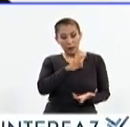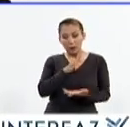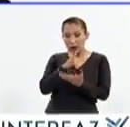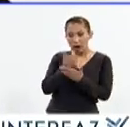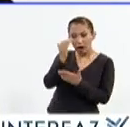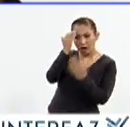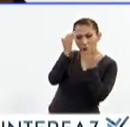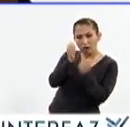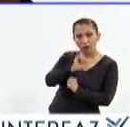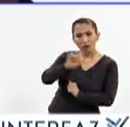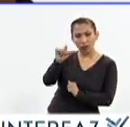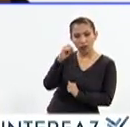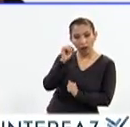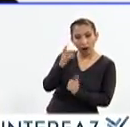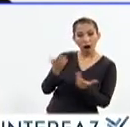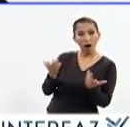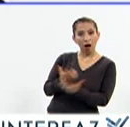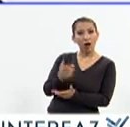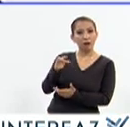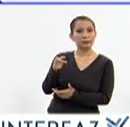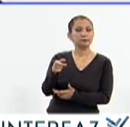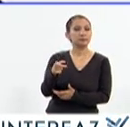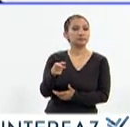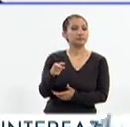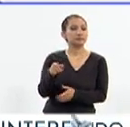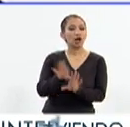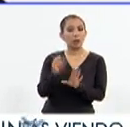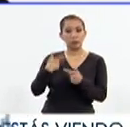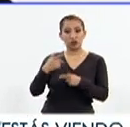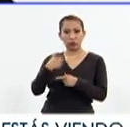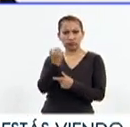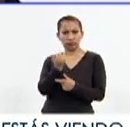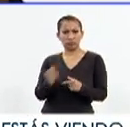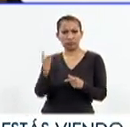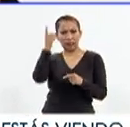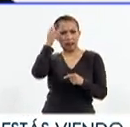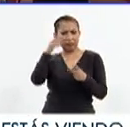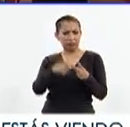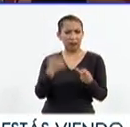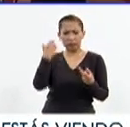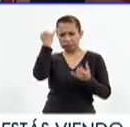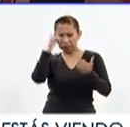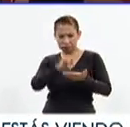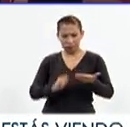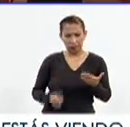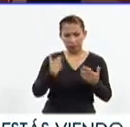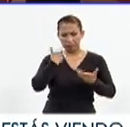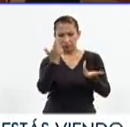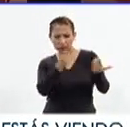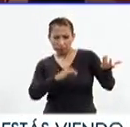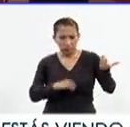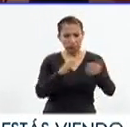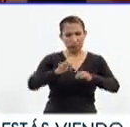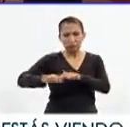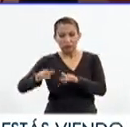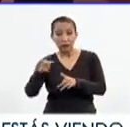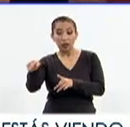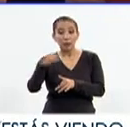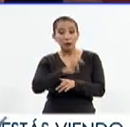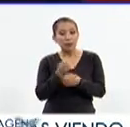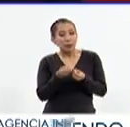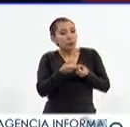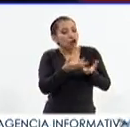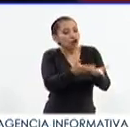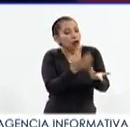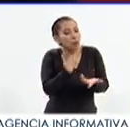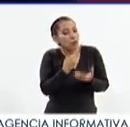contacto profesional con artistas, directores, compositores, intérpretes, que puedan